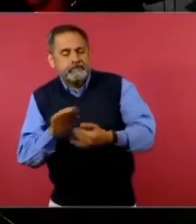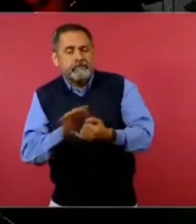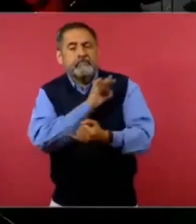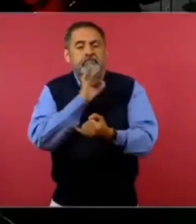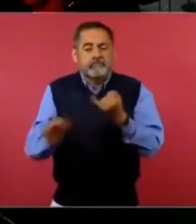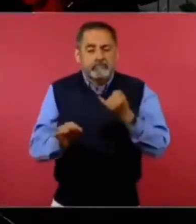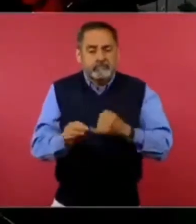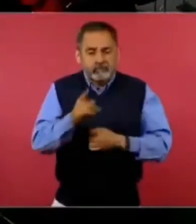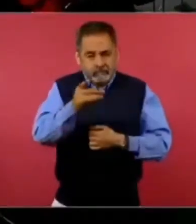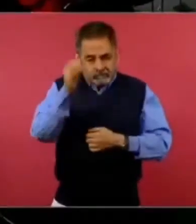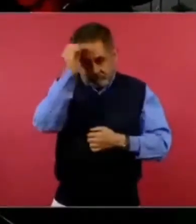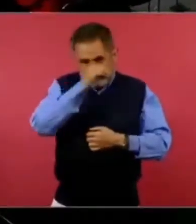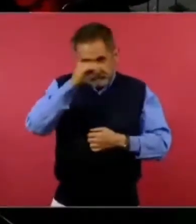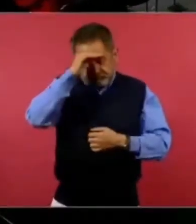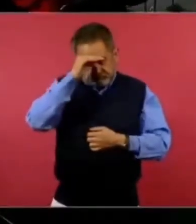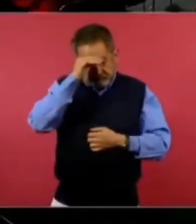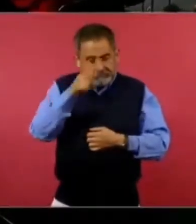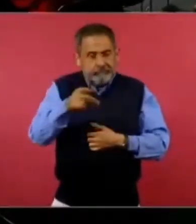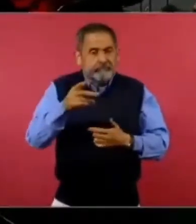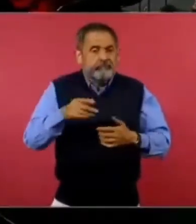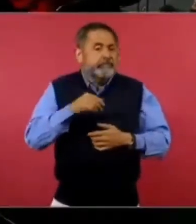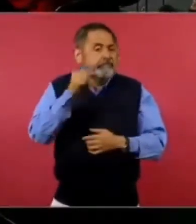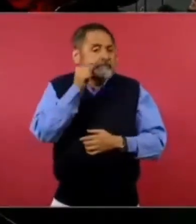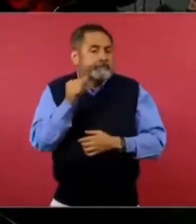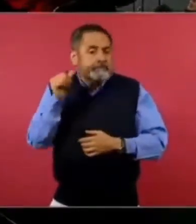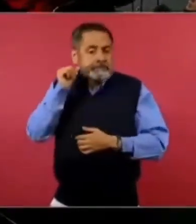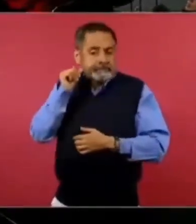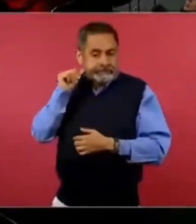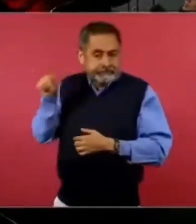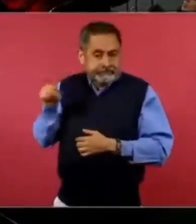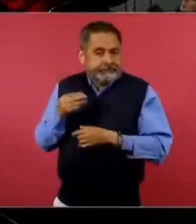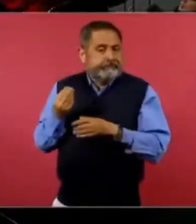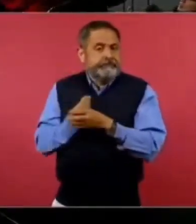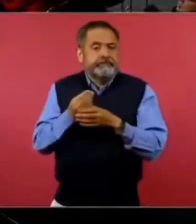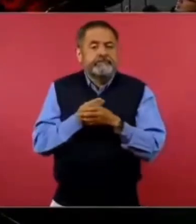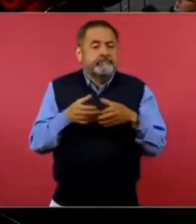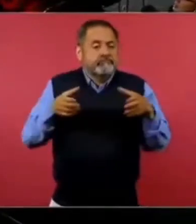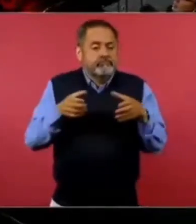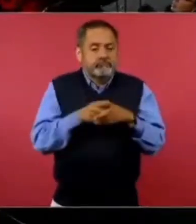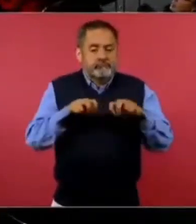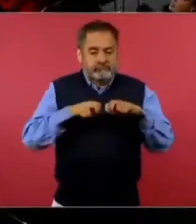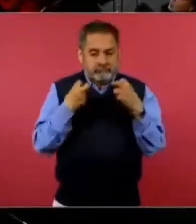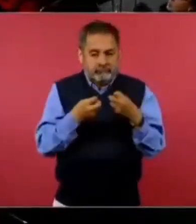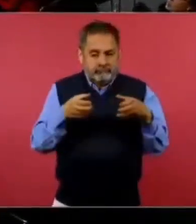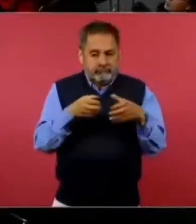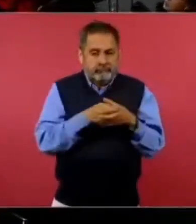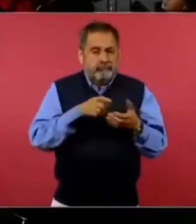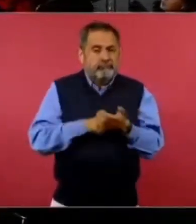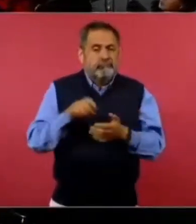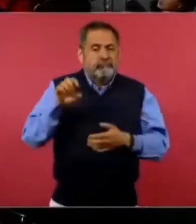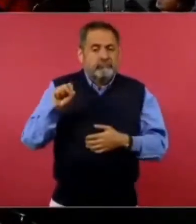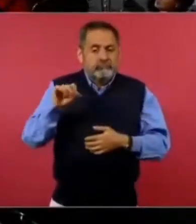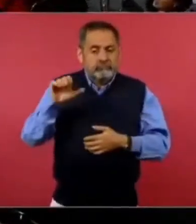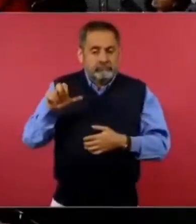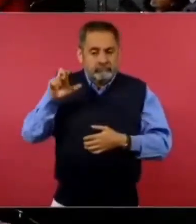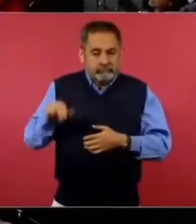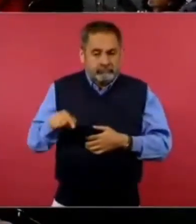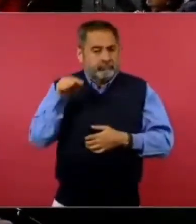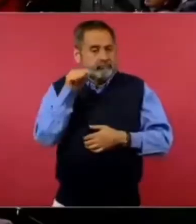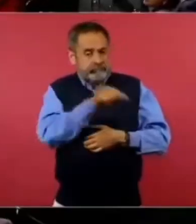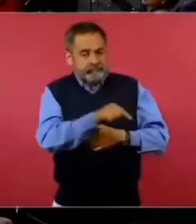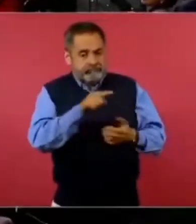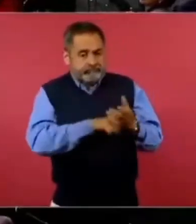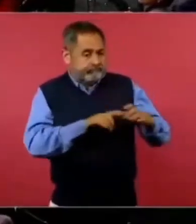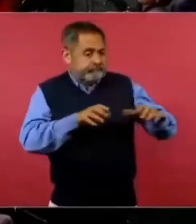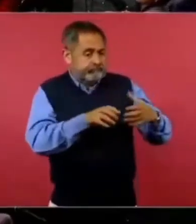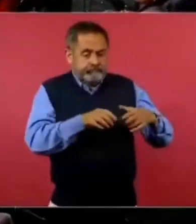¿Qué comentario le merece que ayer en sesión privada de la Suprema Corte de Justicia de la